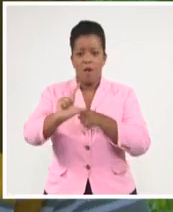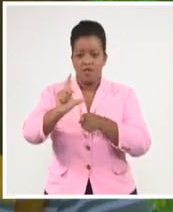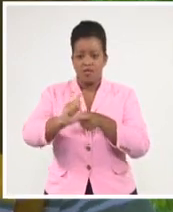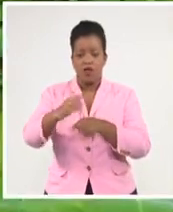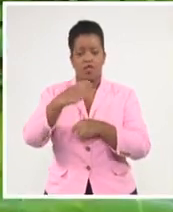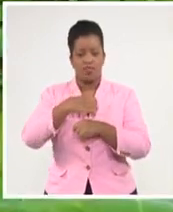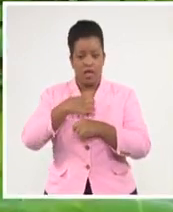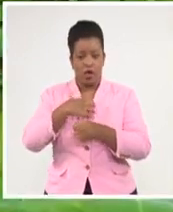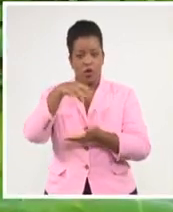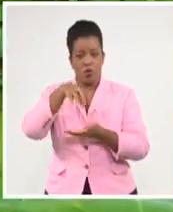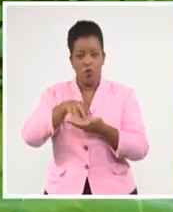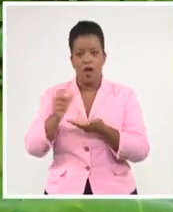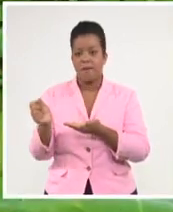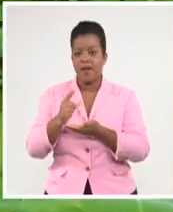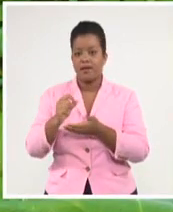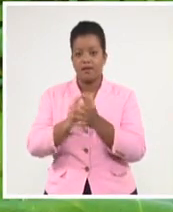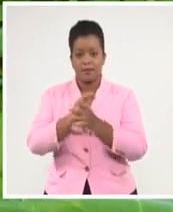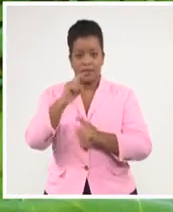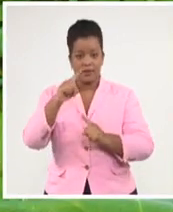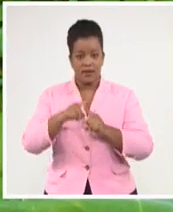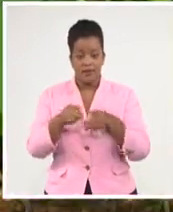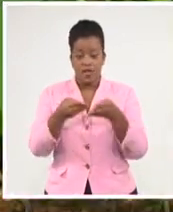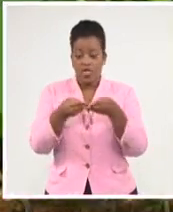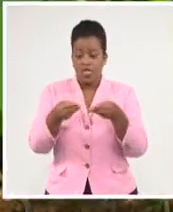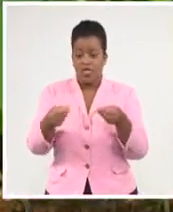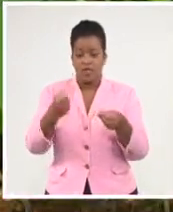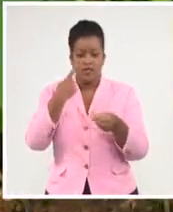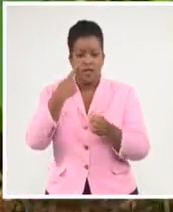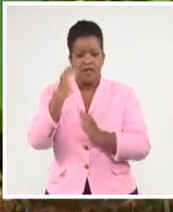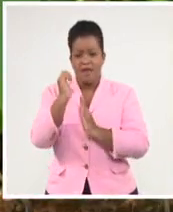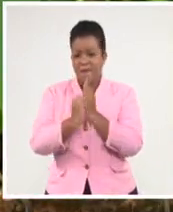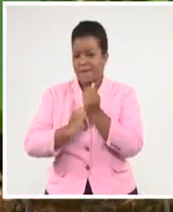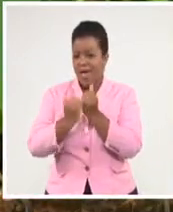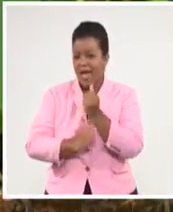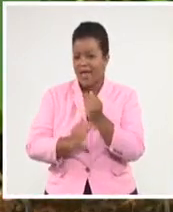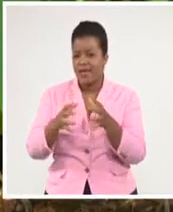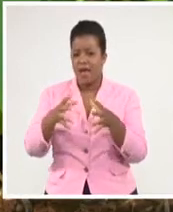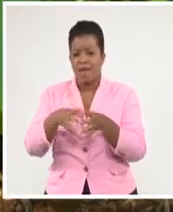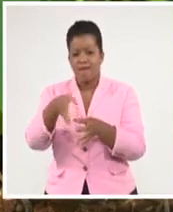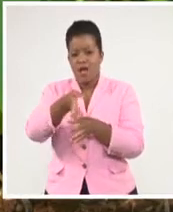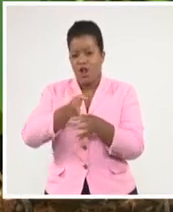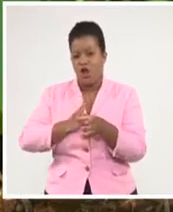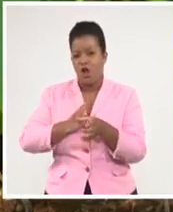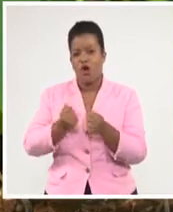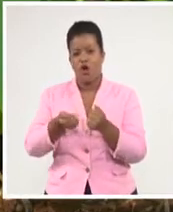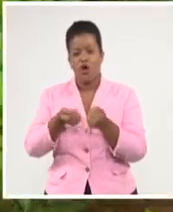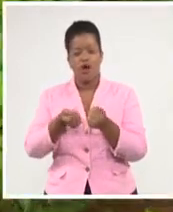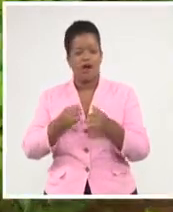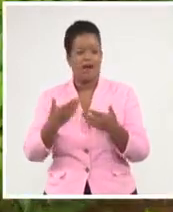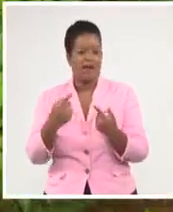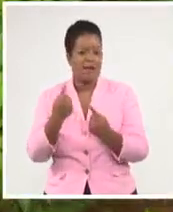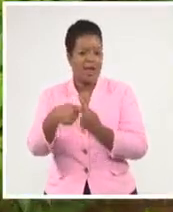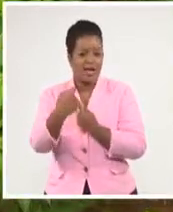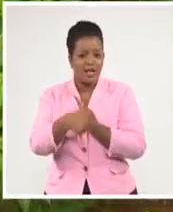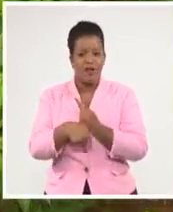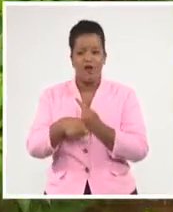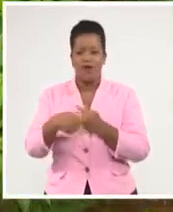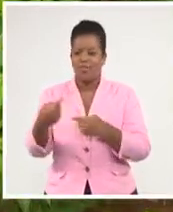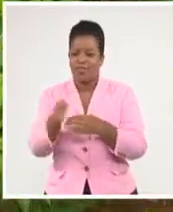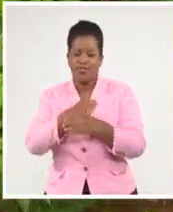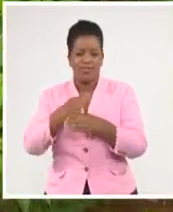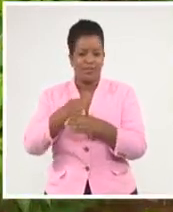venta en Matanzas. En las tierras de José Mario ha germinado maíz, melón, habichuela, quimbombó, plátano, calabaza y berenjena. El